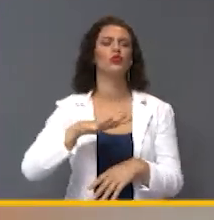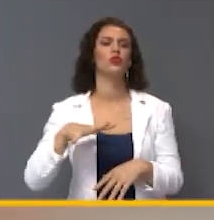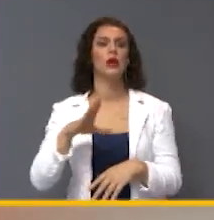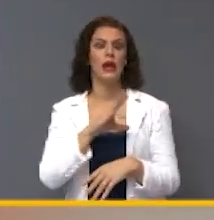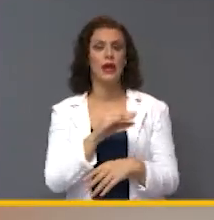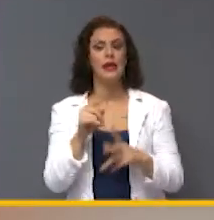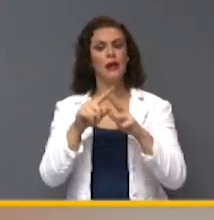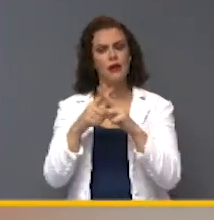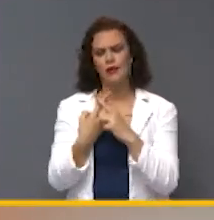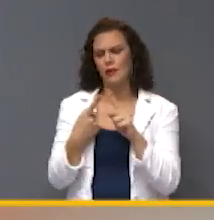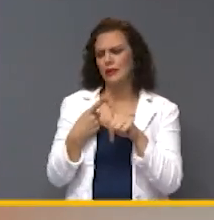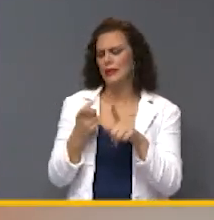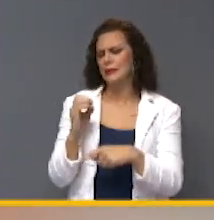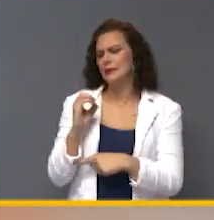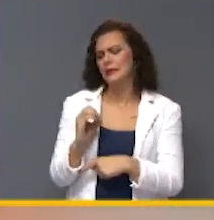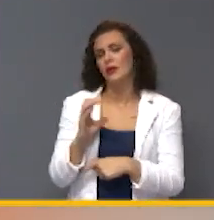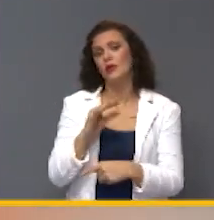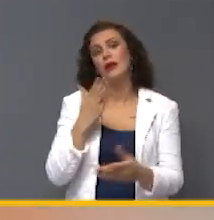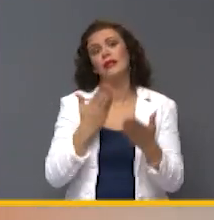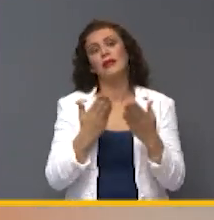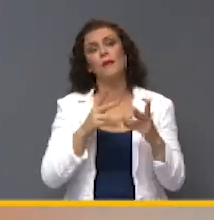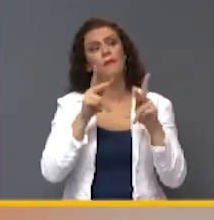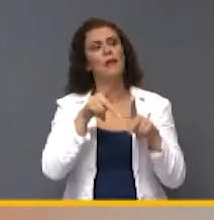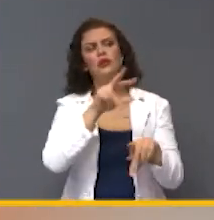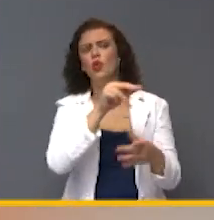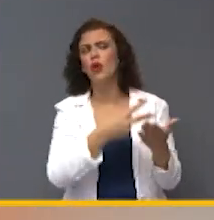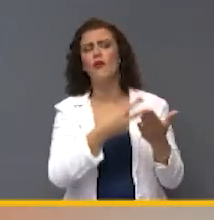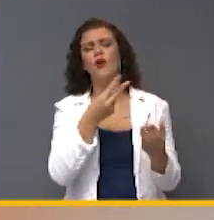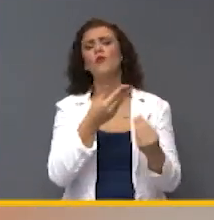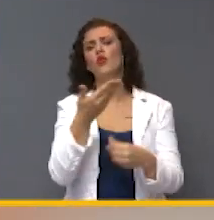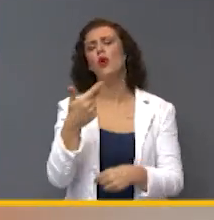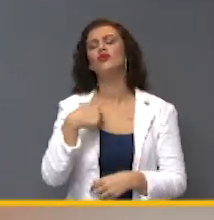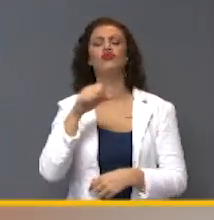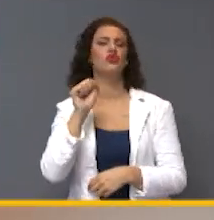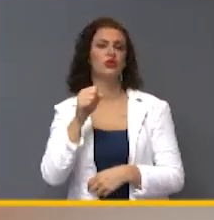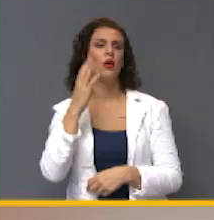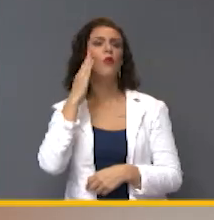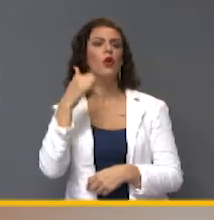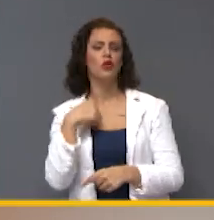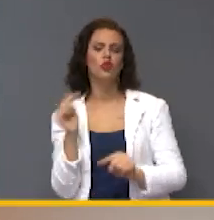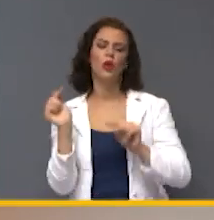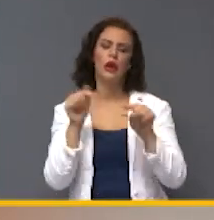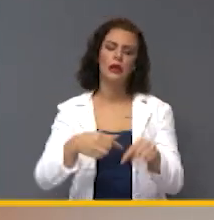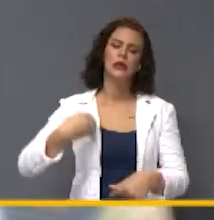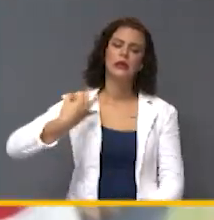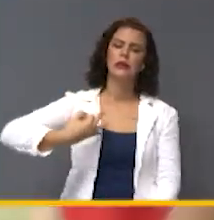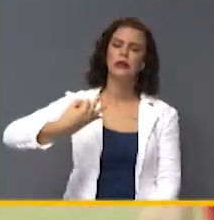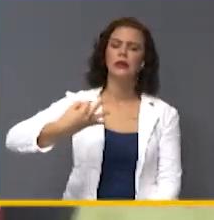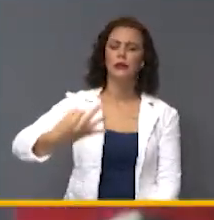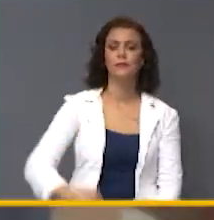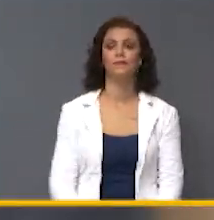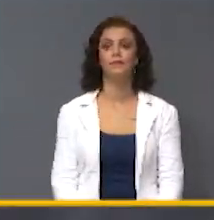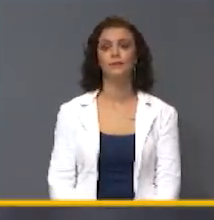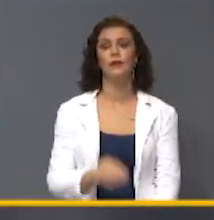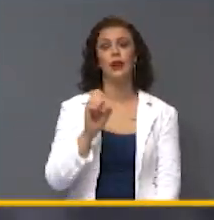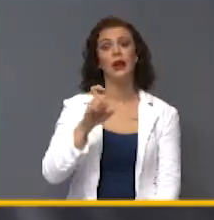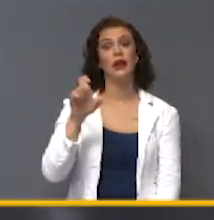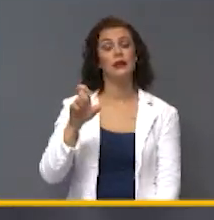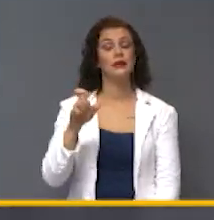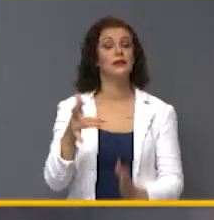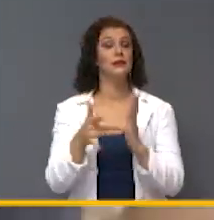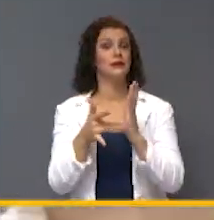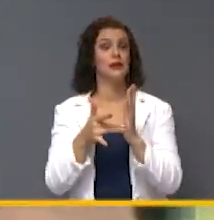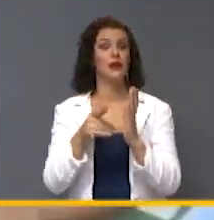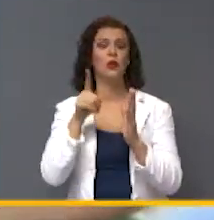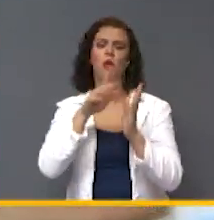y que empezamos de cero, y que quizás la gente no valora muchas cosas, yo sí, porque yo estuve aquí en el día a día. El ex técnico pampero